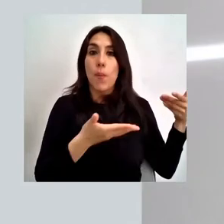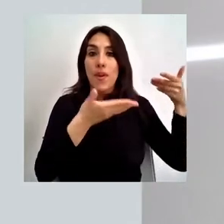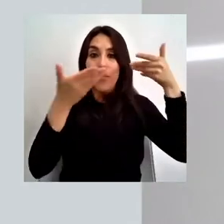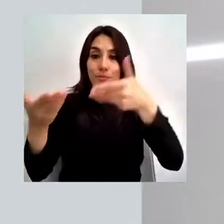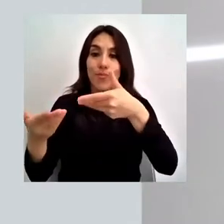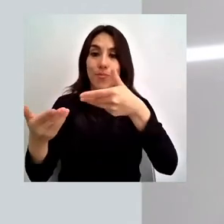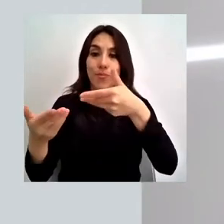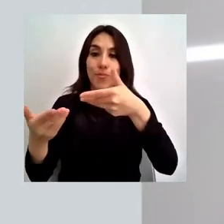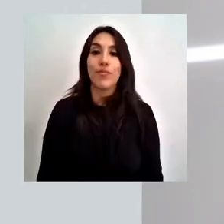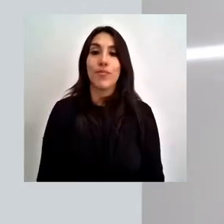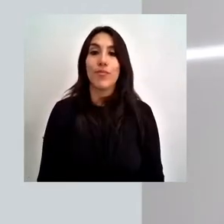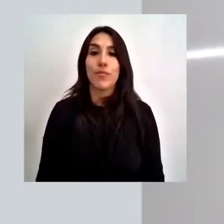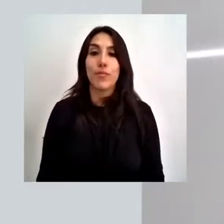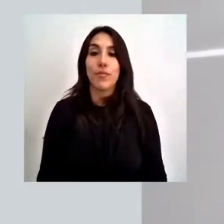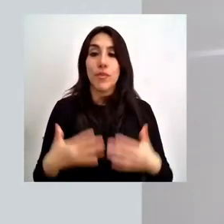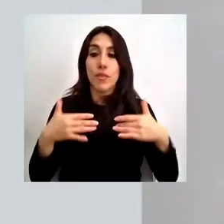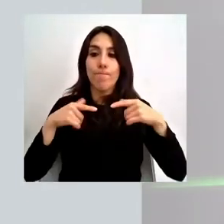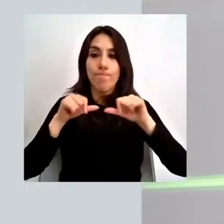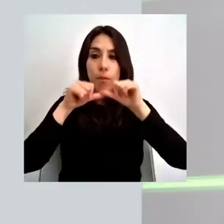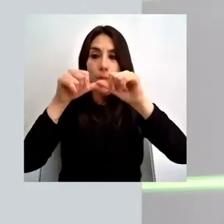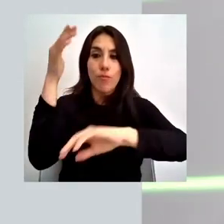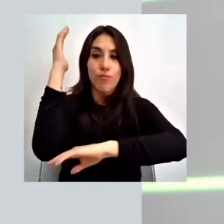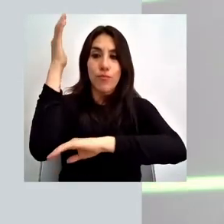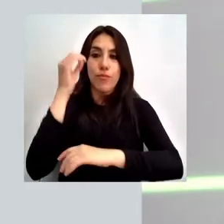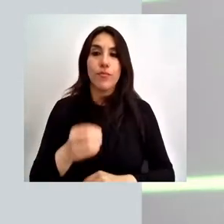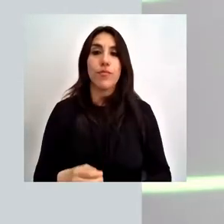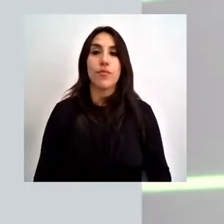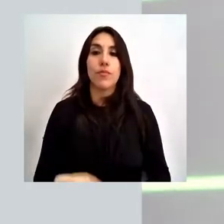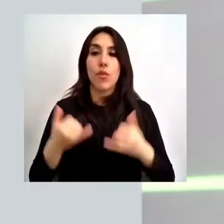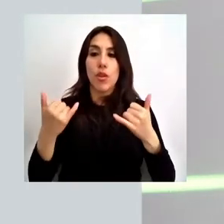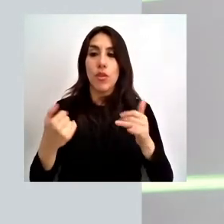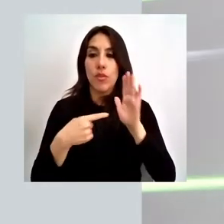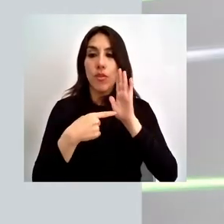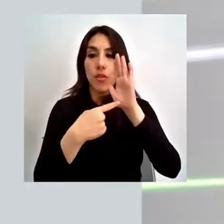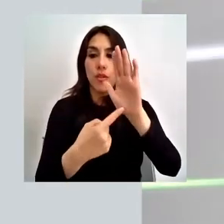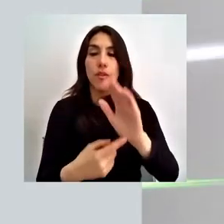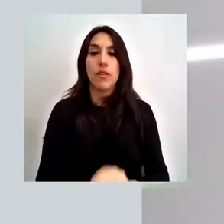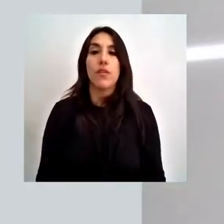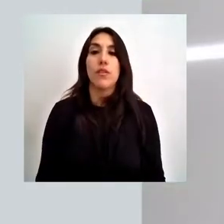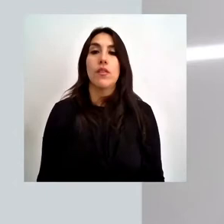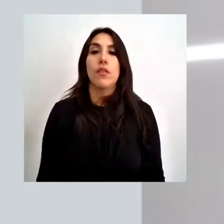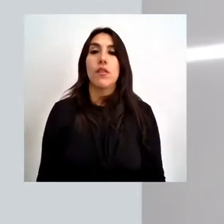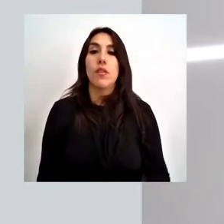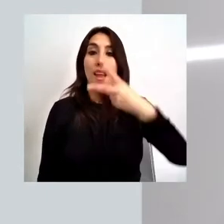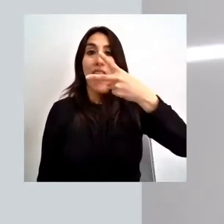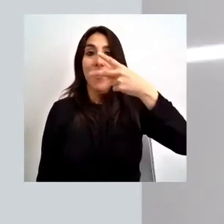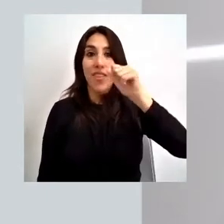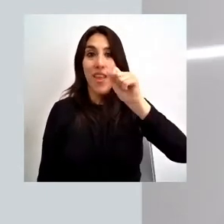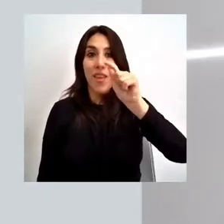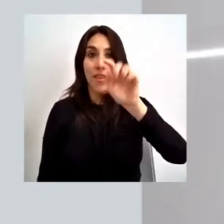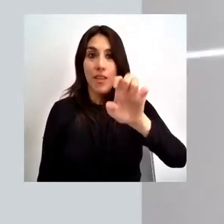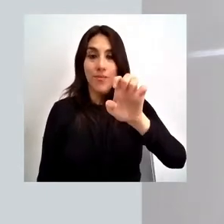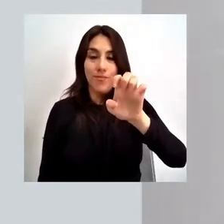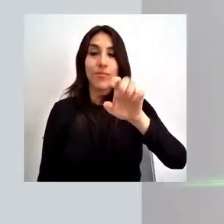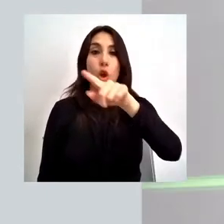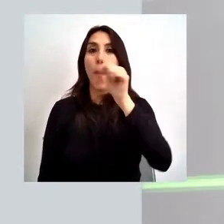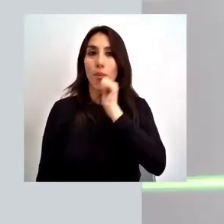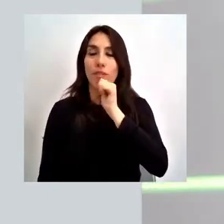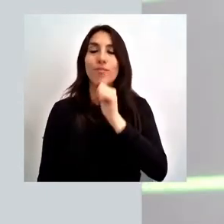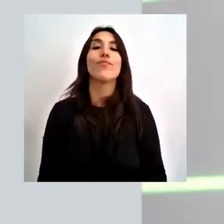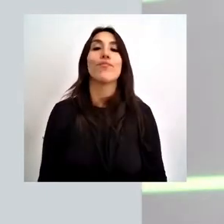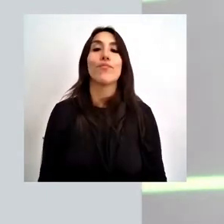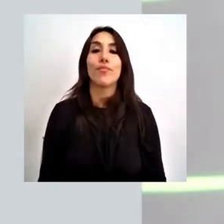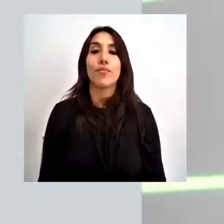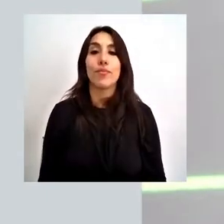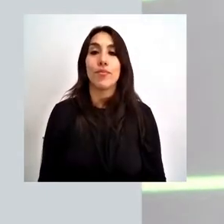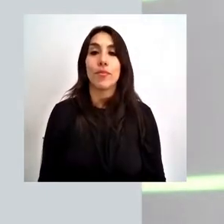me corresponde presentar a kate nash poseedora de honor de una orden del imperio británico